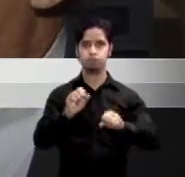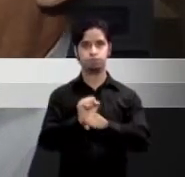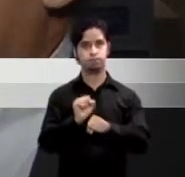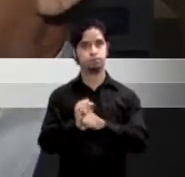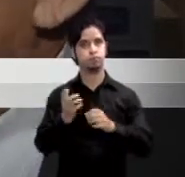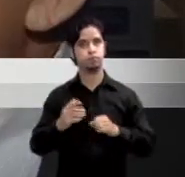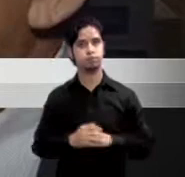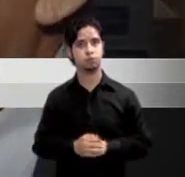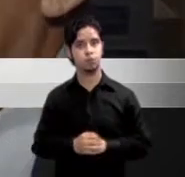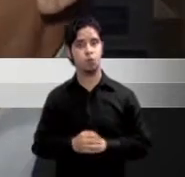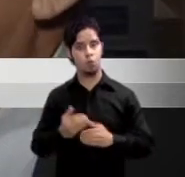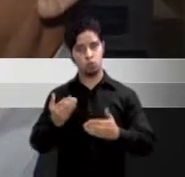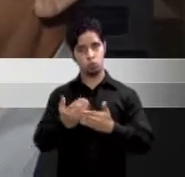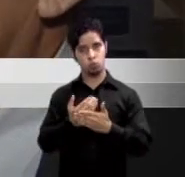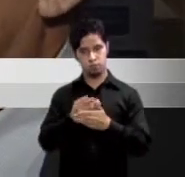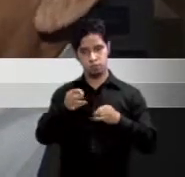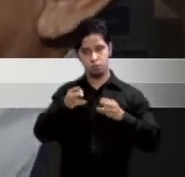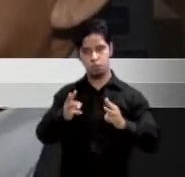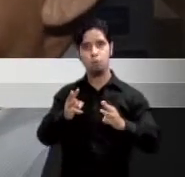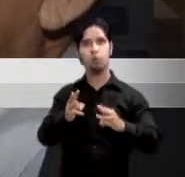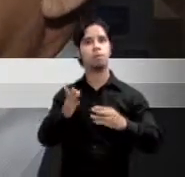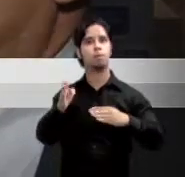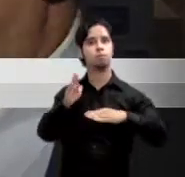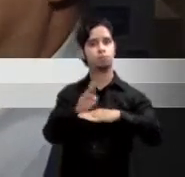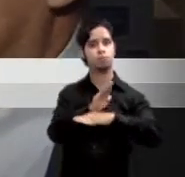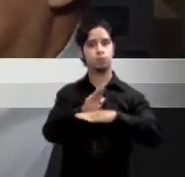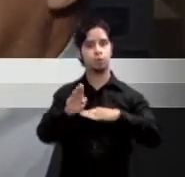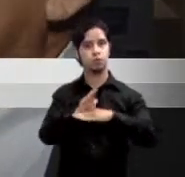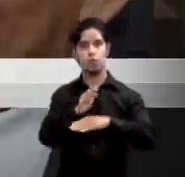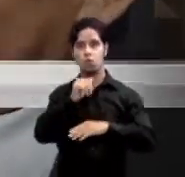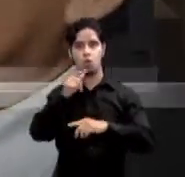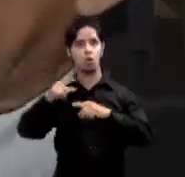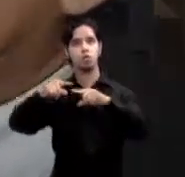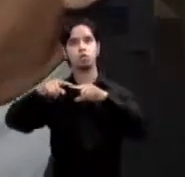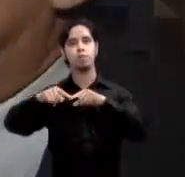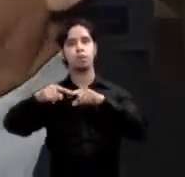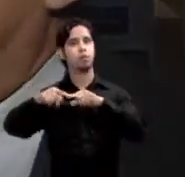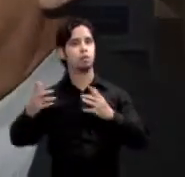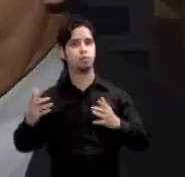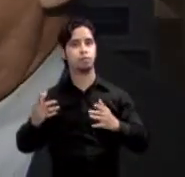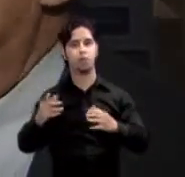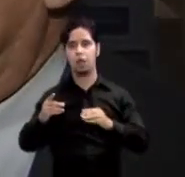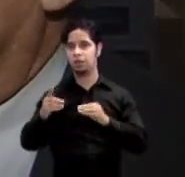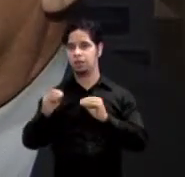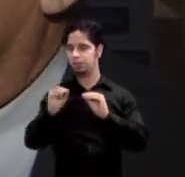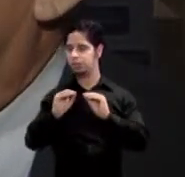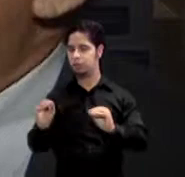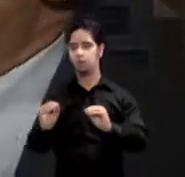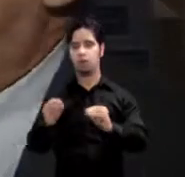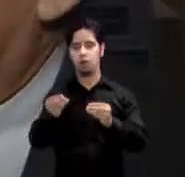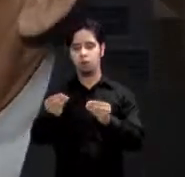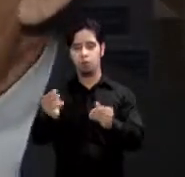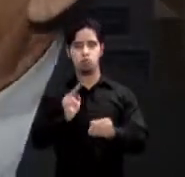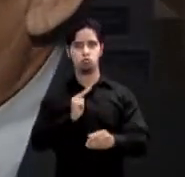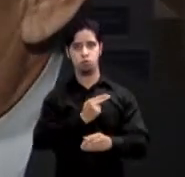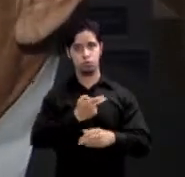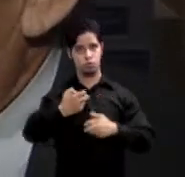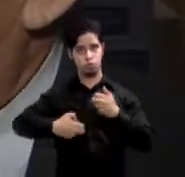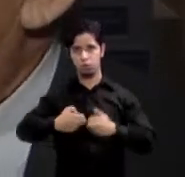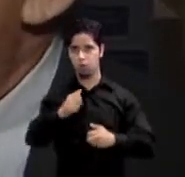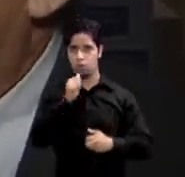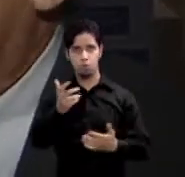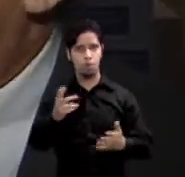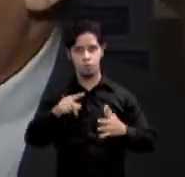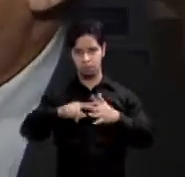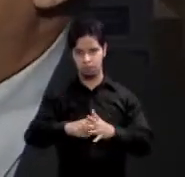un modelo de empresarismo y no dependencia. ¿Y qué es no dependencia? Que nadie nos va a resolver el problema. Vamos a empezar a